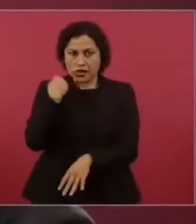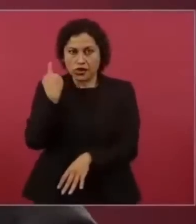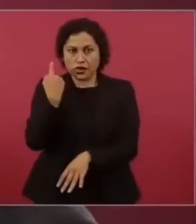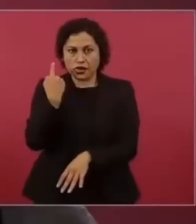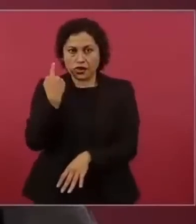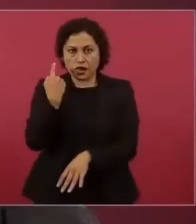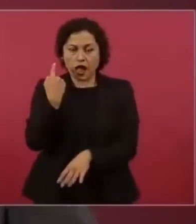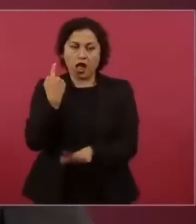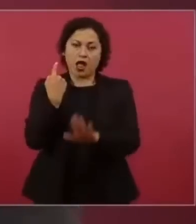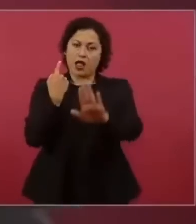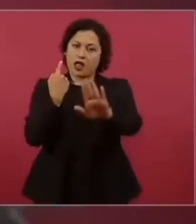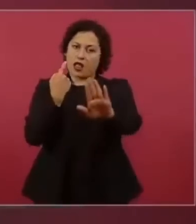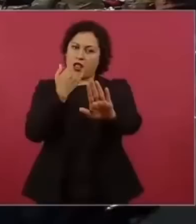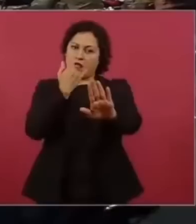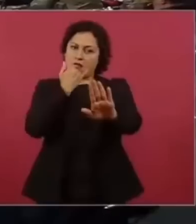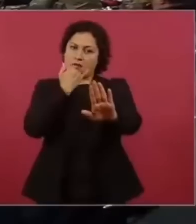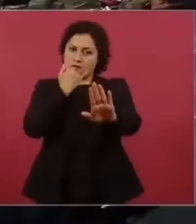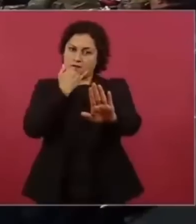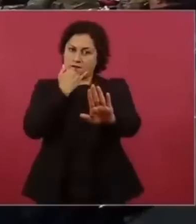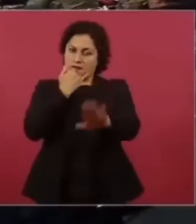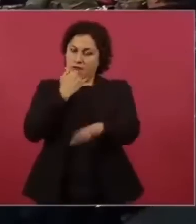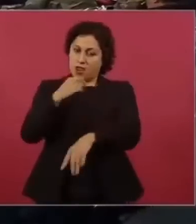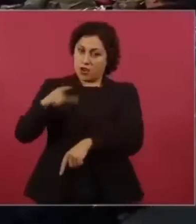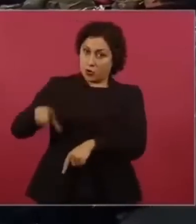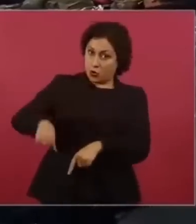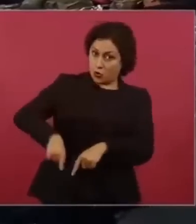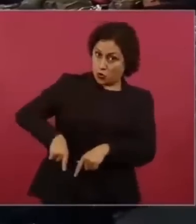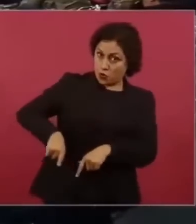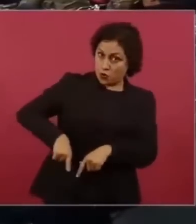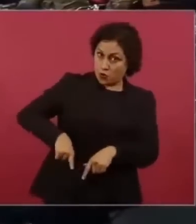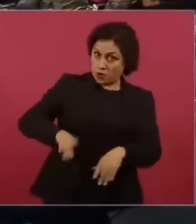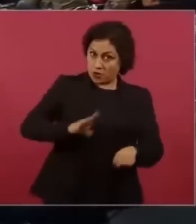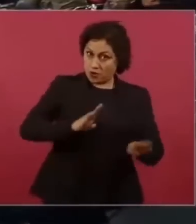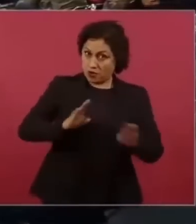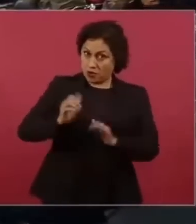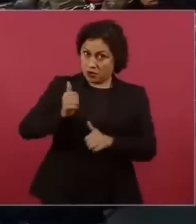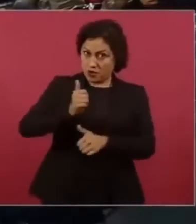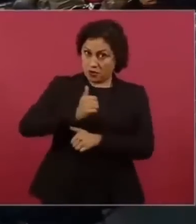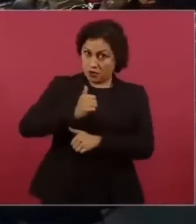Estado a protegerlos, a rescatarlos.